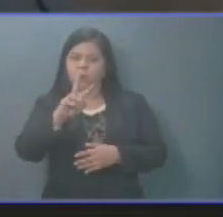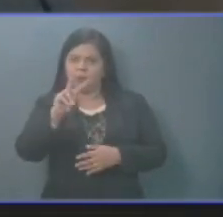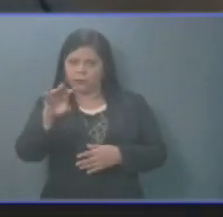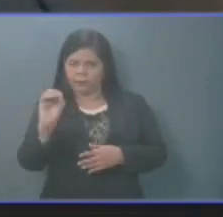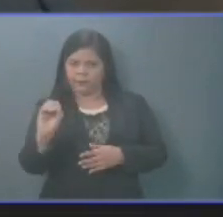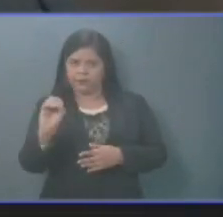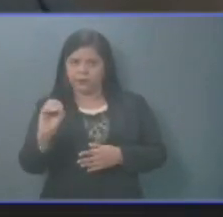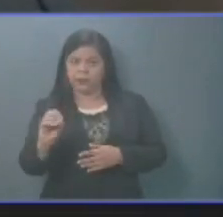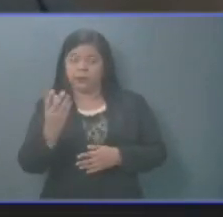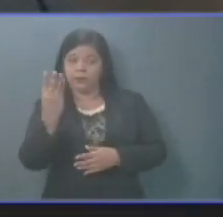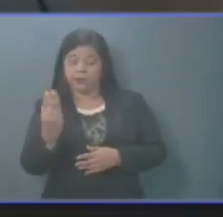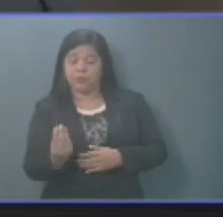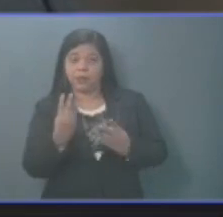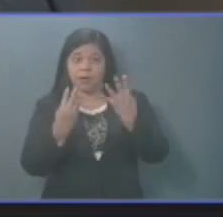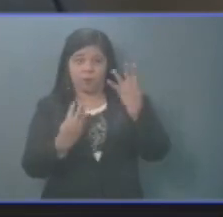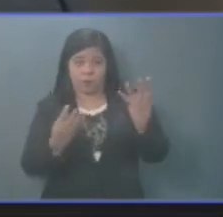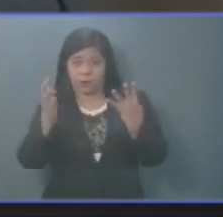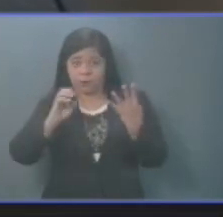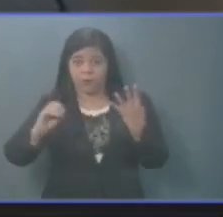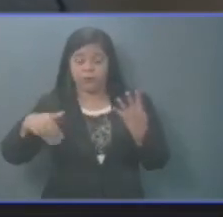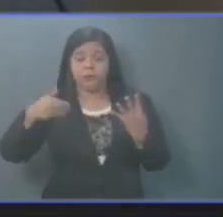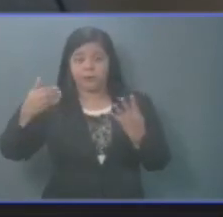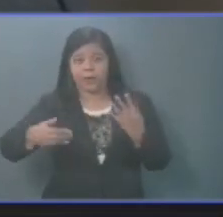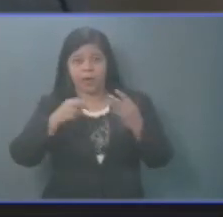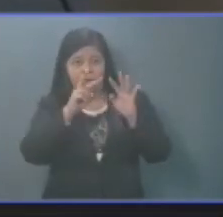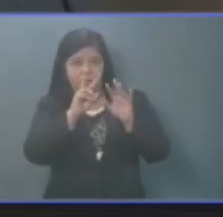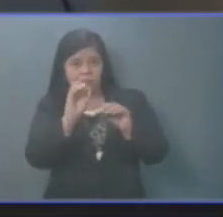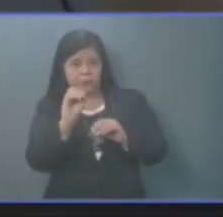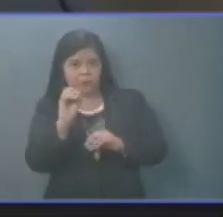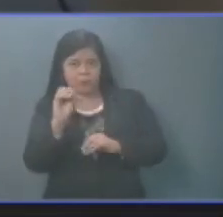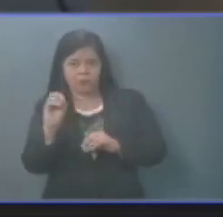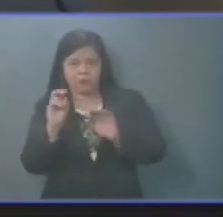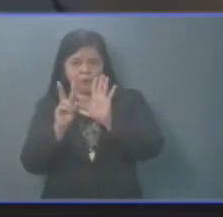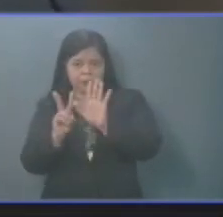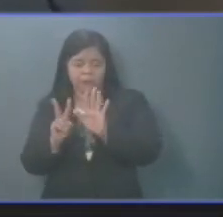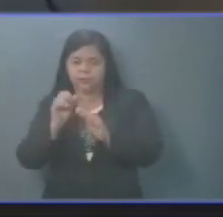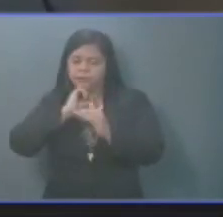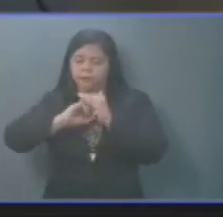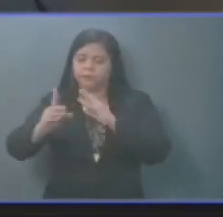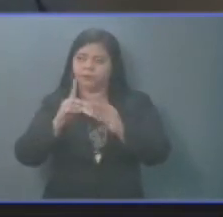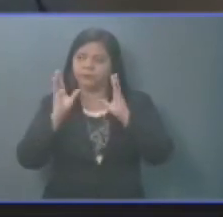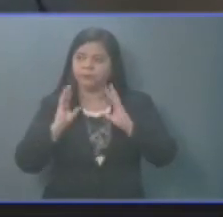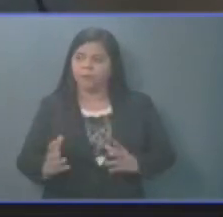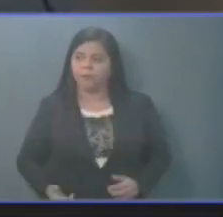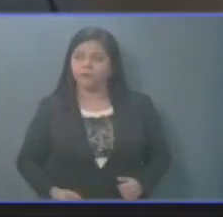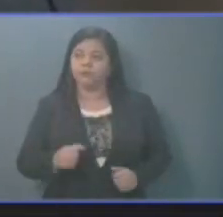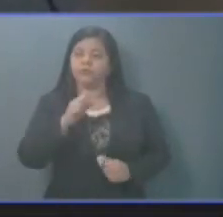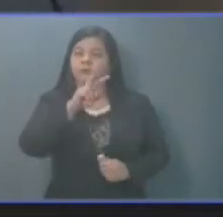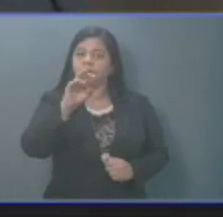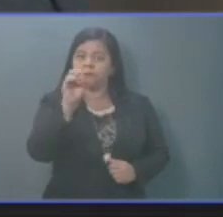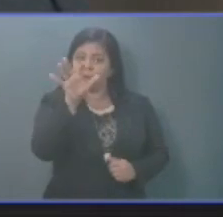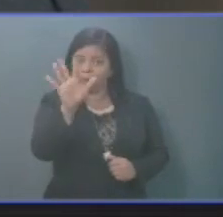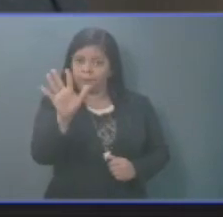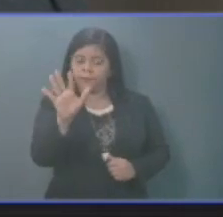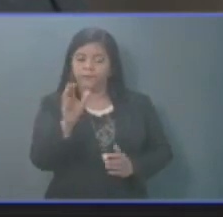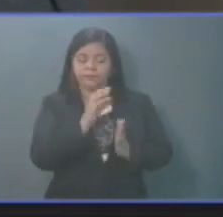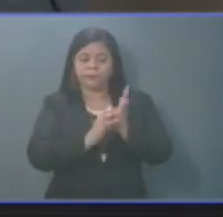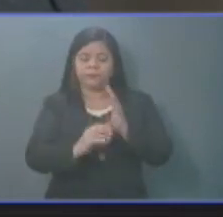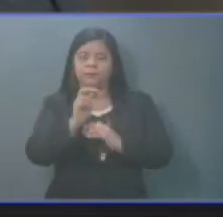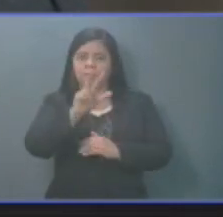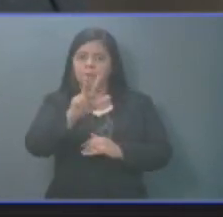420 de fecha 4 de octubre del 2007, publicado en el Diario Oficial número 105, tomo